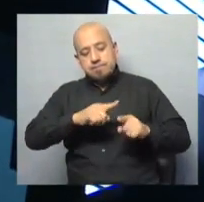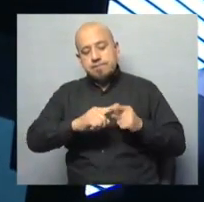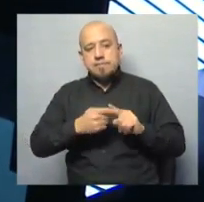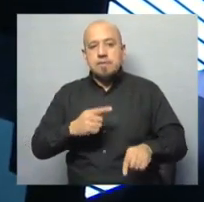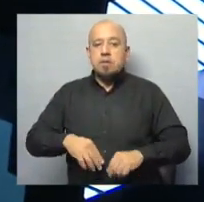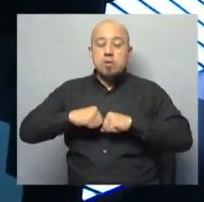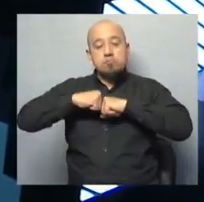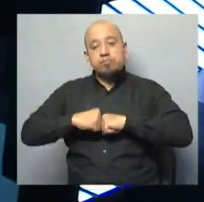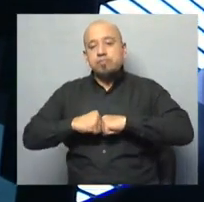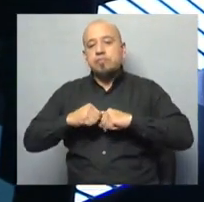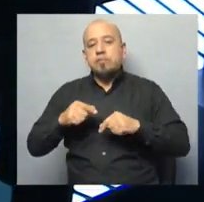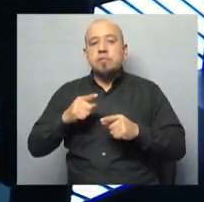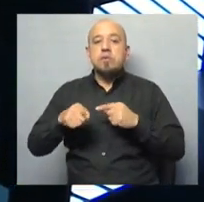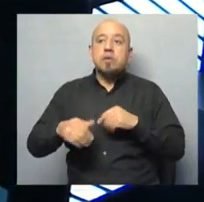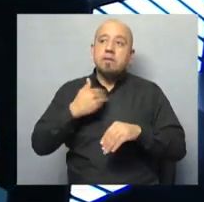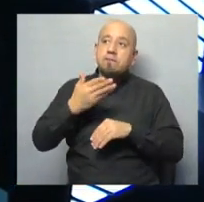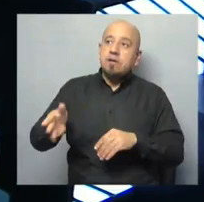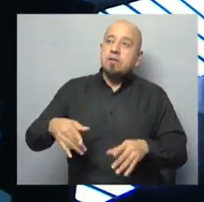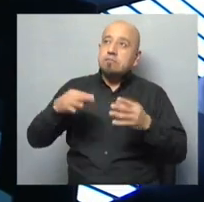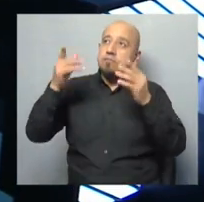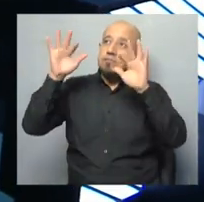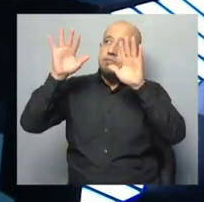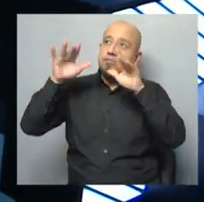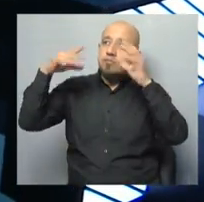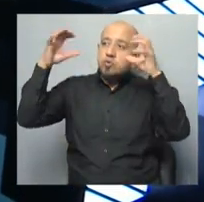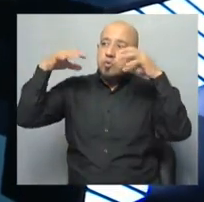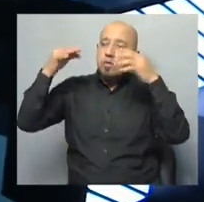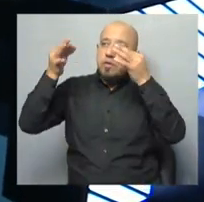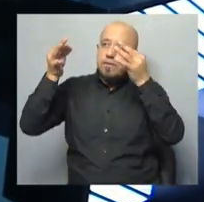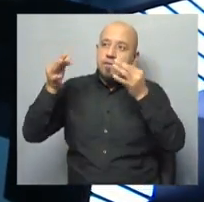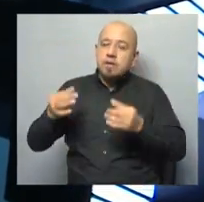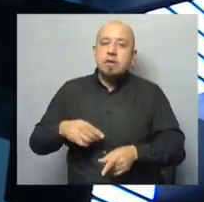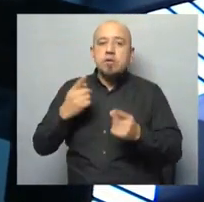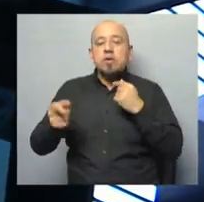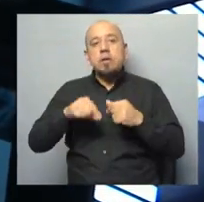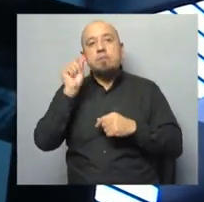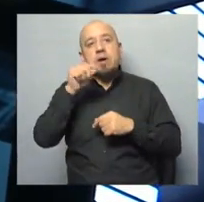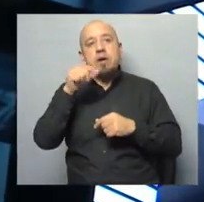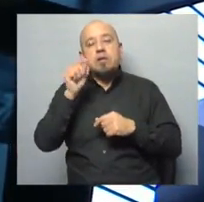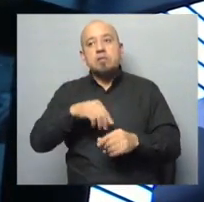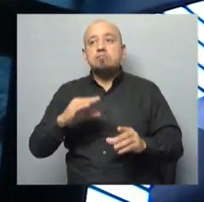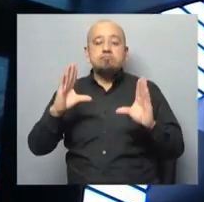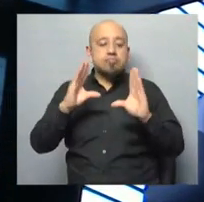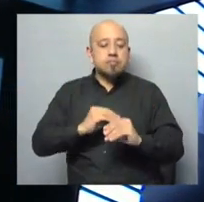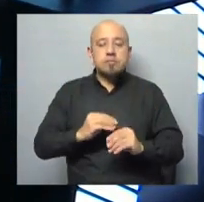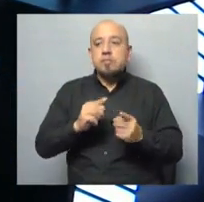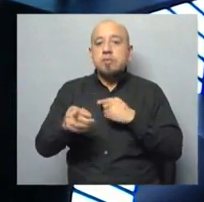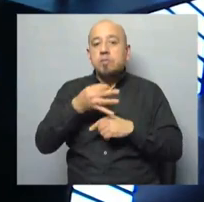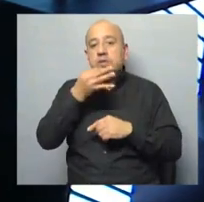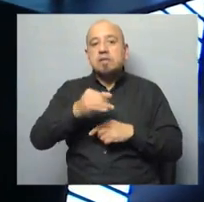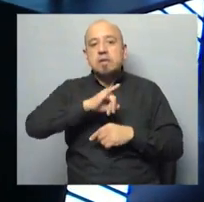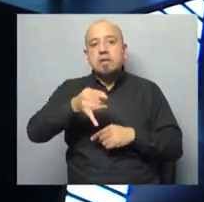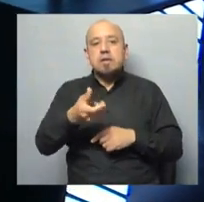sillón afuera llovizna y se apagan los trinos del zorzal como dice jaime el